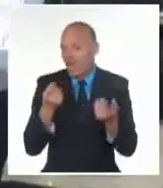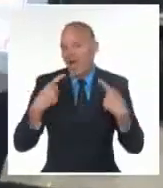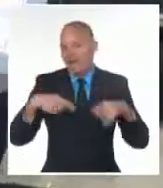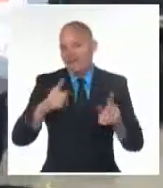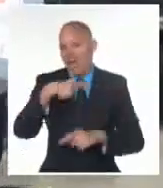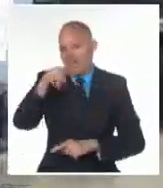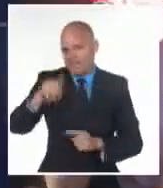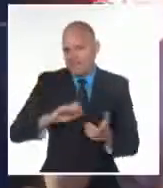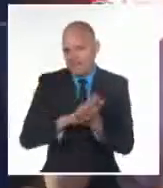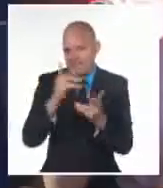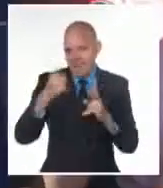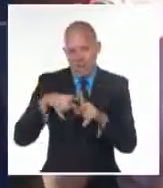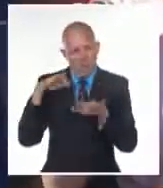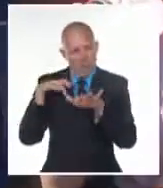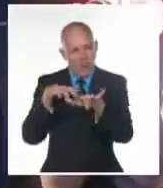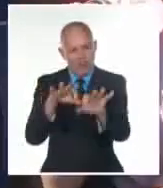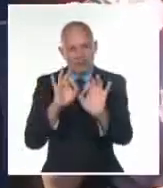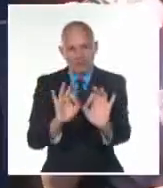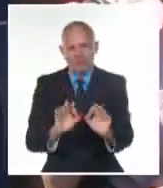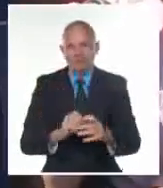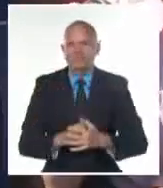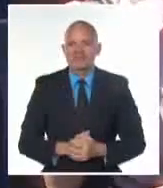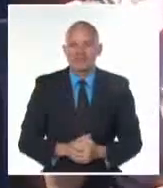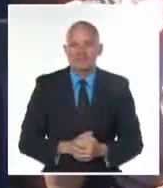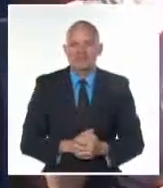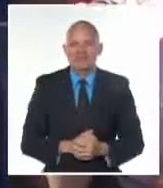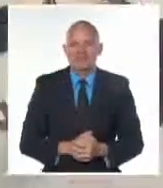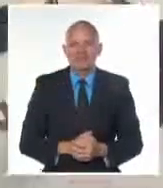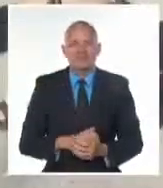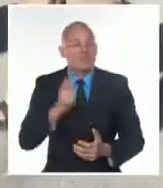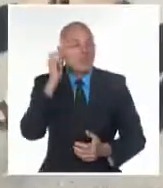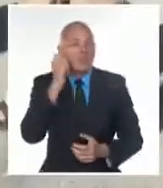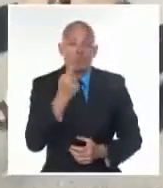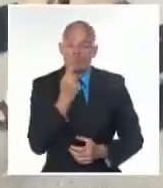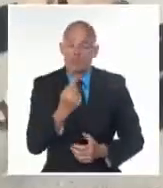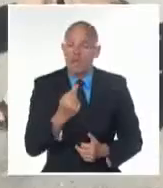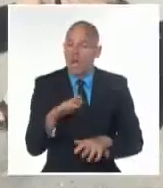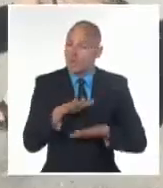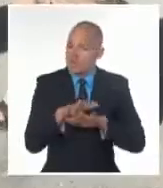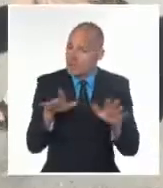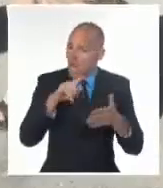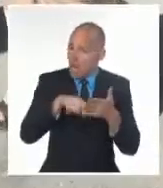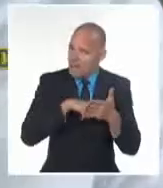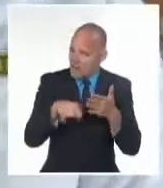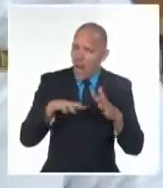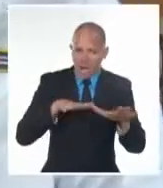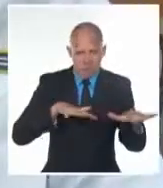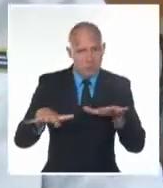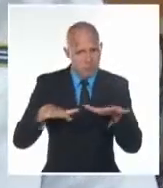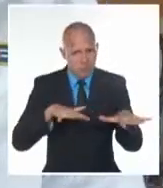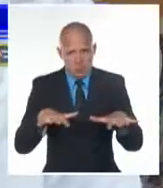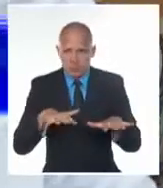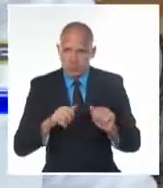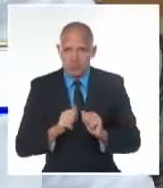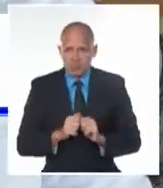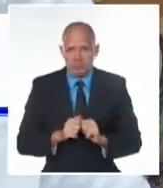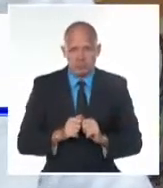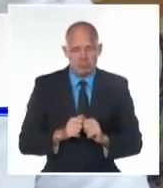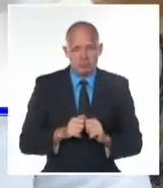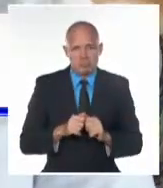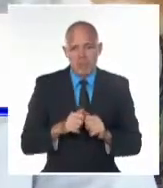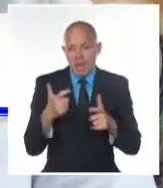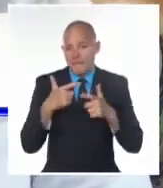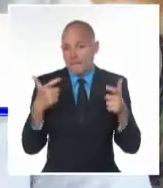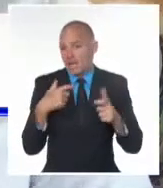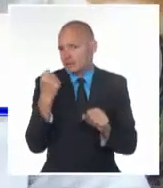de los trabajadores este primero de mayo. Tenemos un grupo de actividades creadas, sobre todo los trabajos